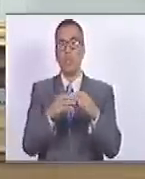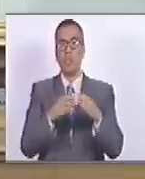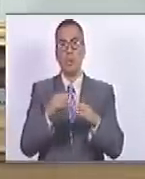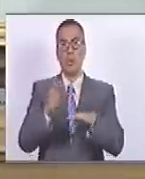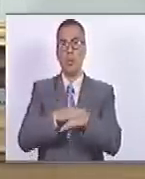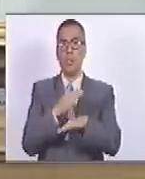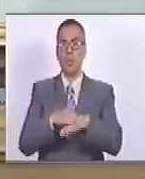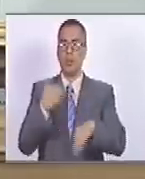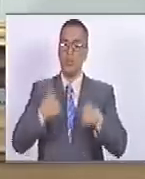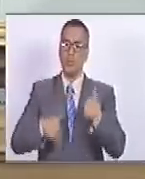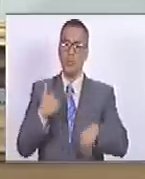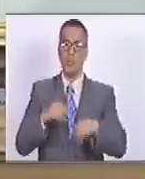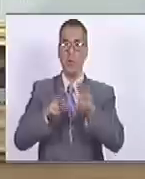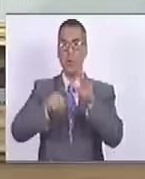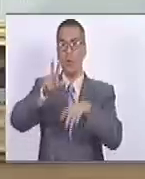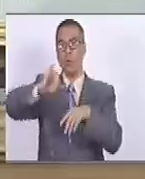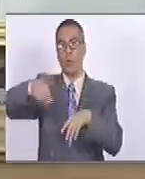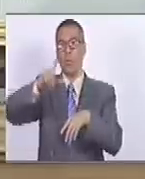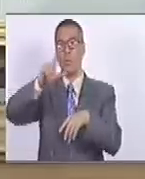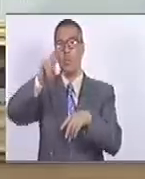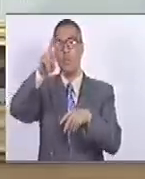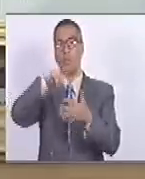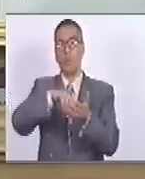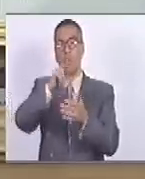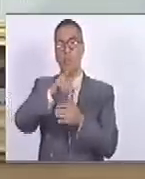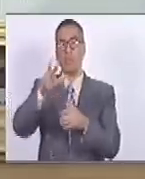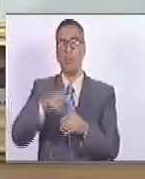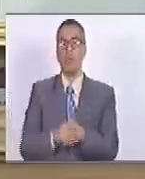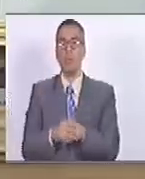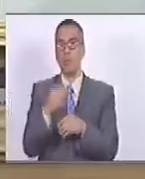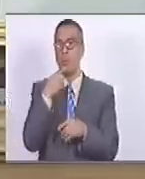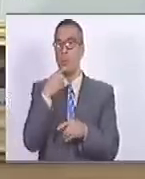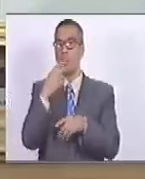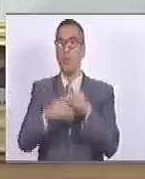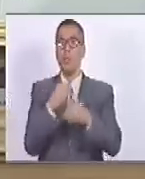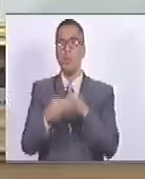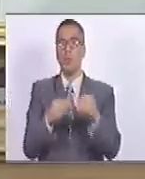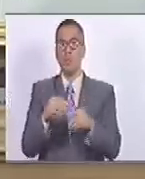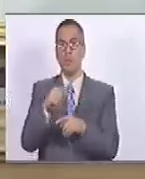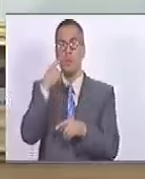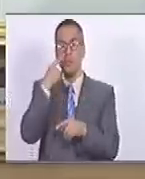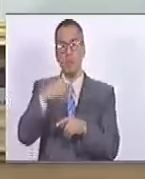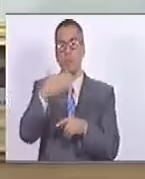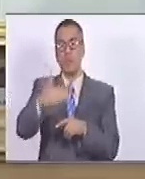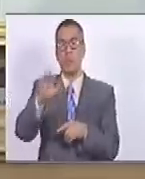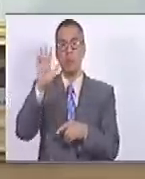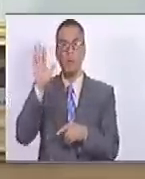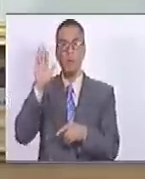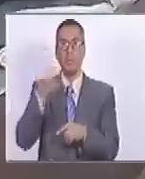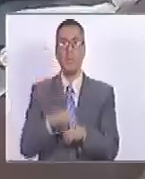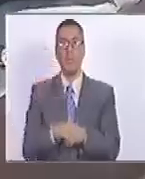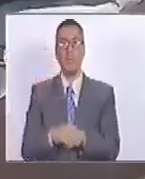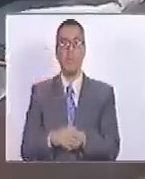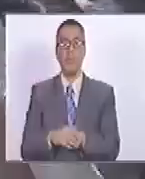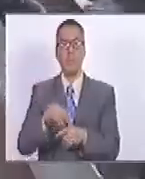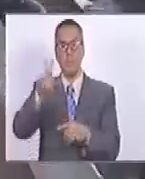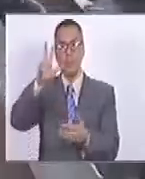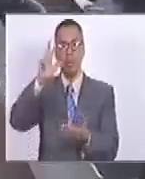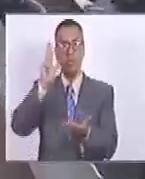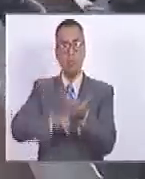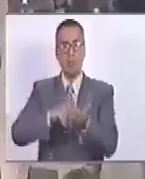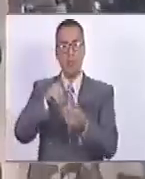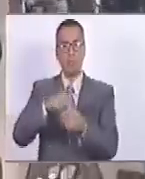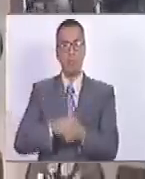día miércoles 12 de julio de 2023, sírvanse manifestarlo con la señal de costumbre. Aprobado.